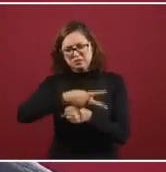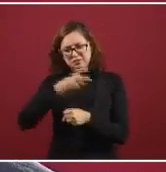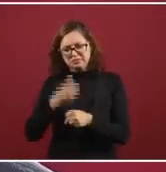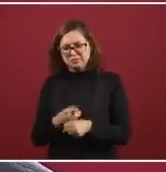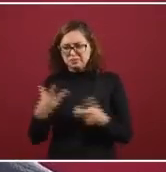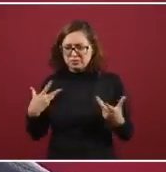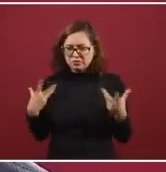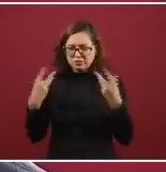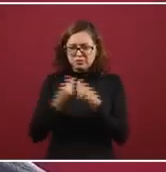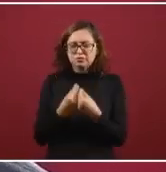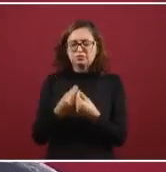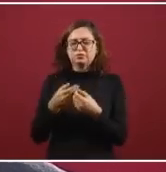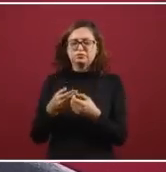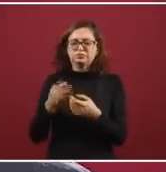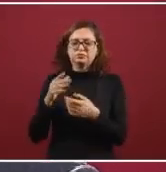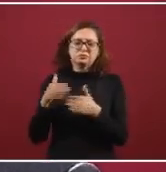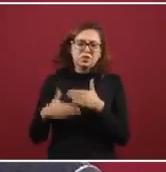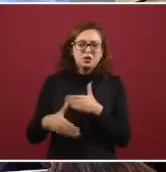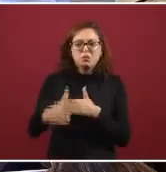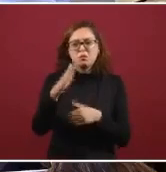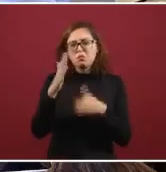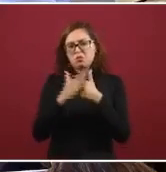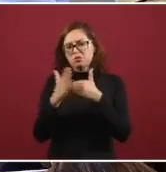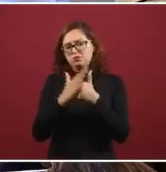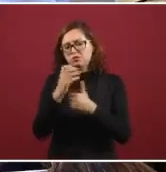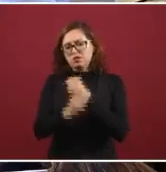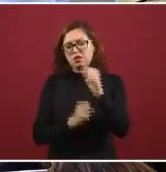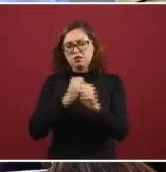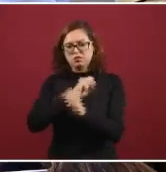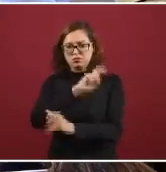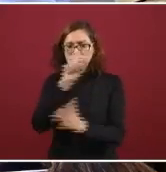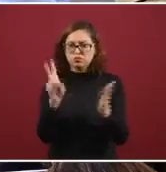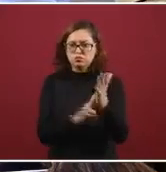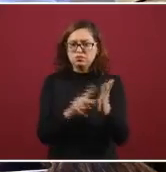hacia principios del año 2020.